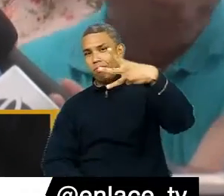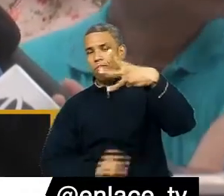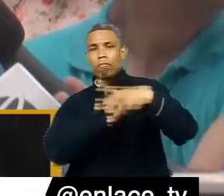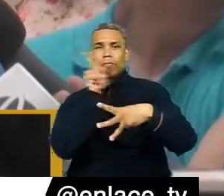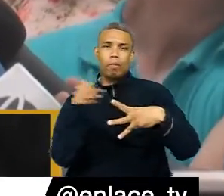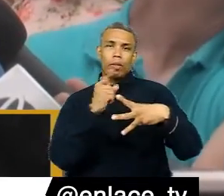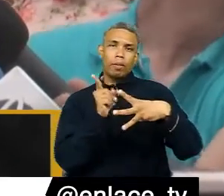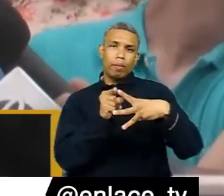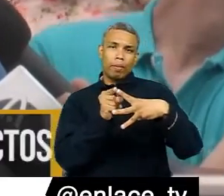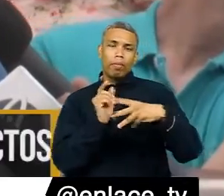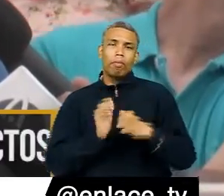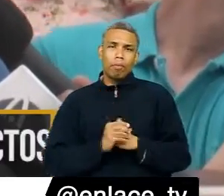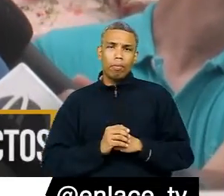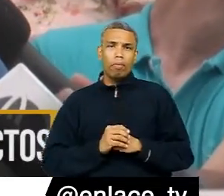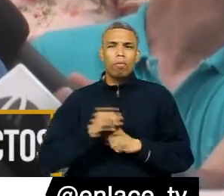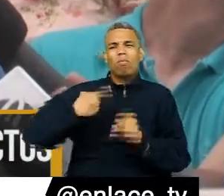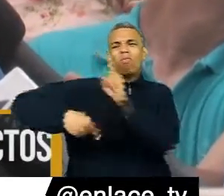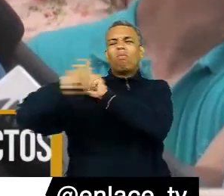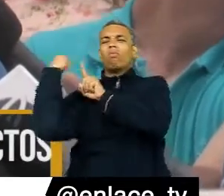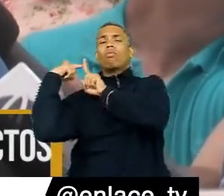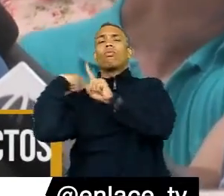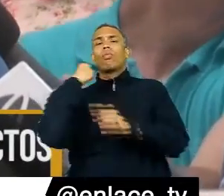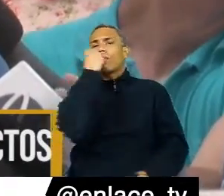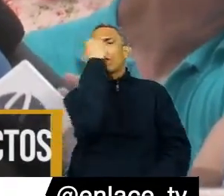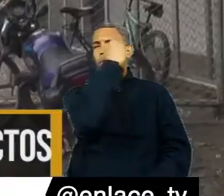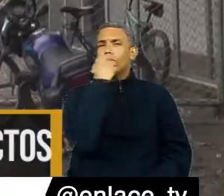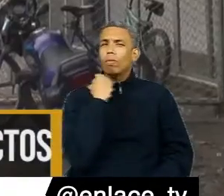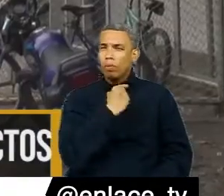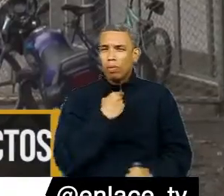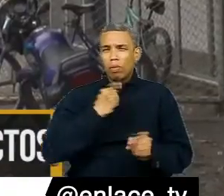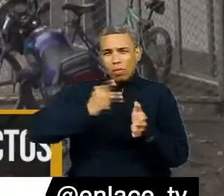está desde el 16 de septiembre, que es